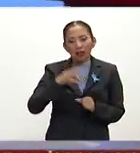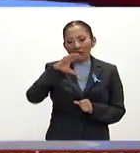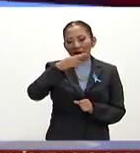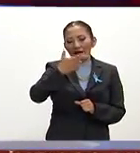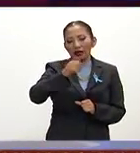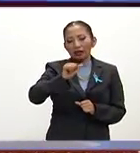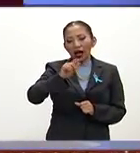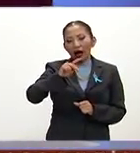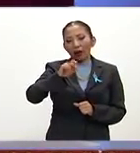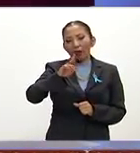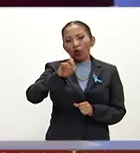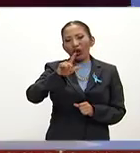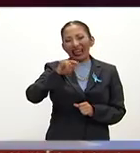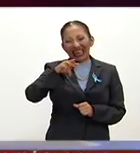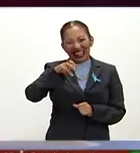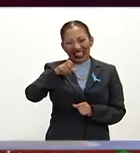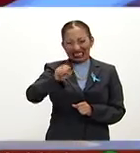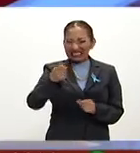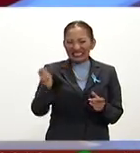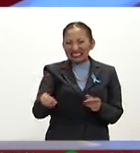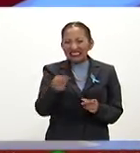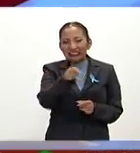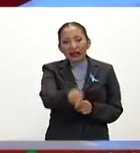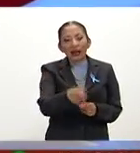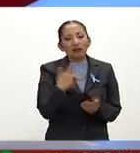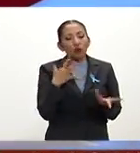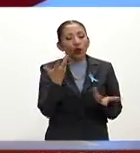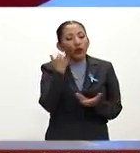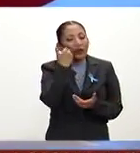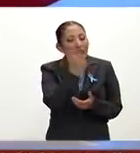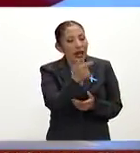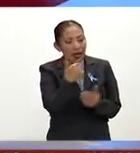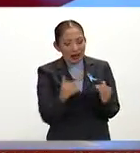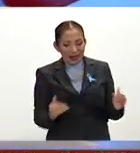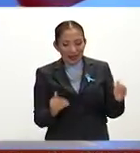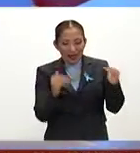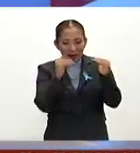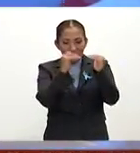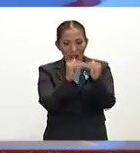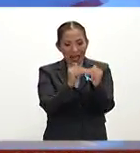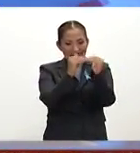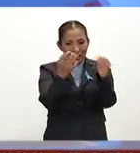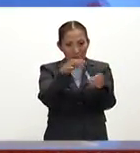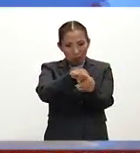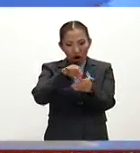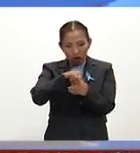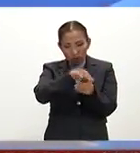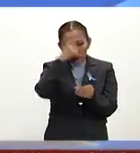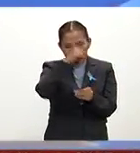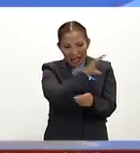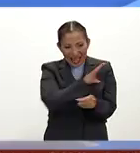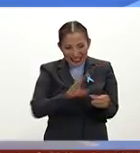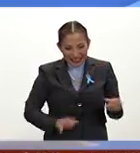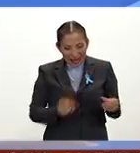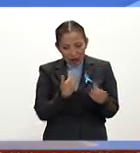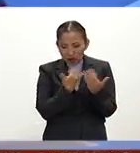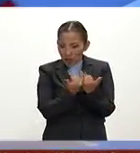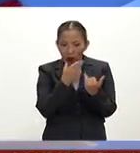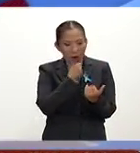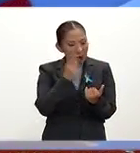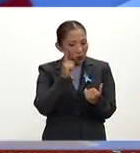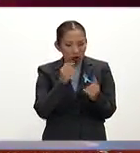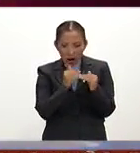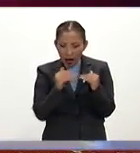chapulines que cuando se ponen o se busca que haya igualdad en las elecciones, en los candidatos a elección